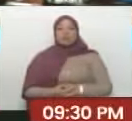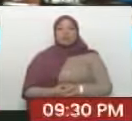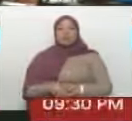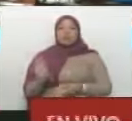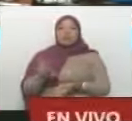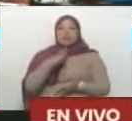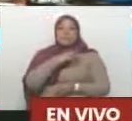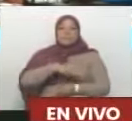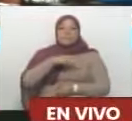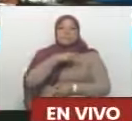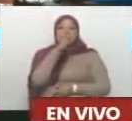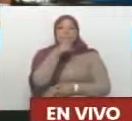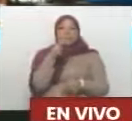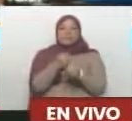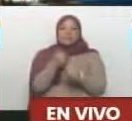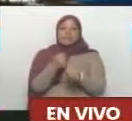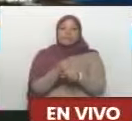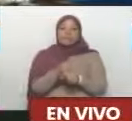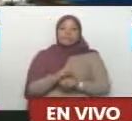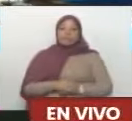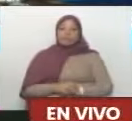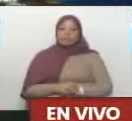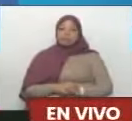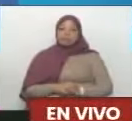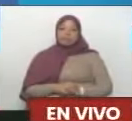la gran misión.